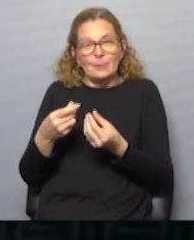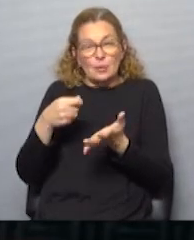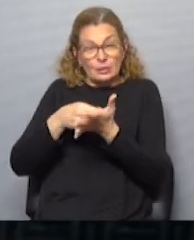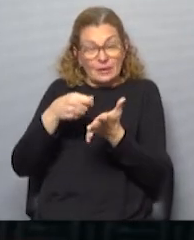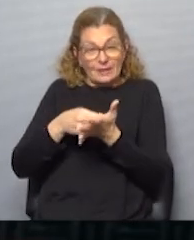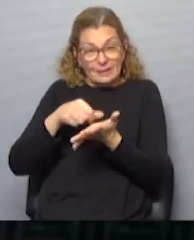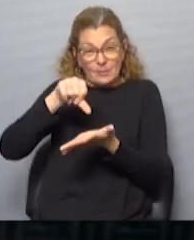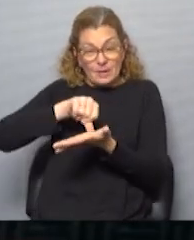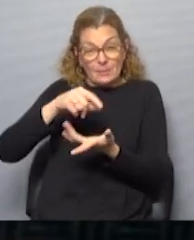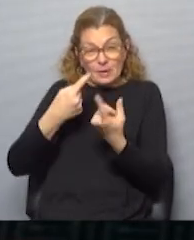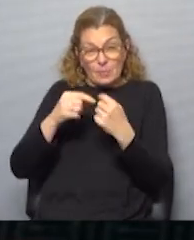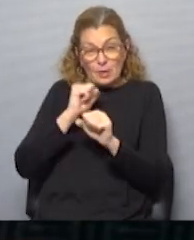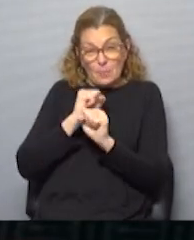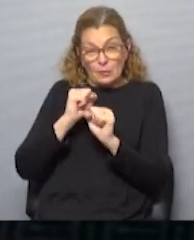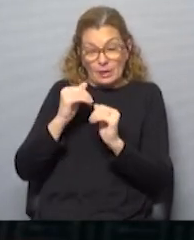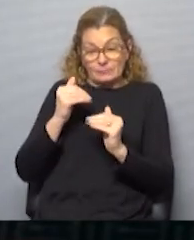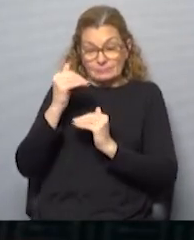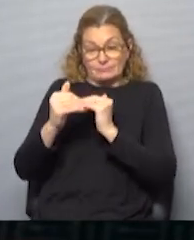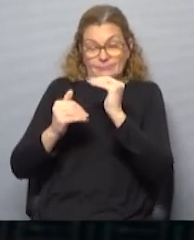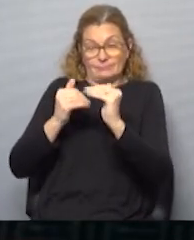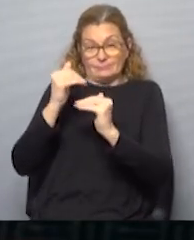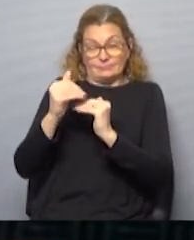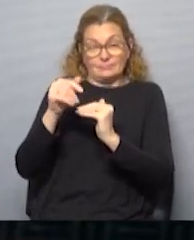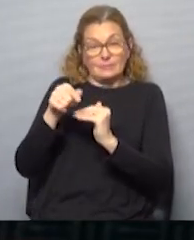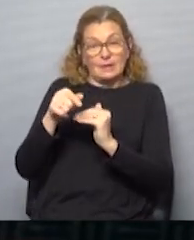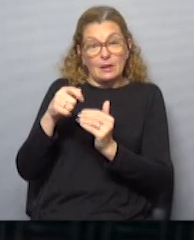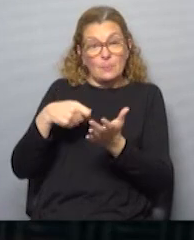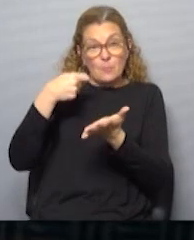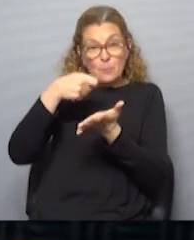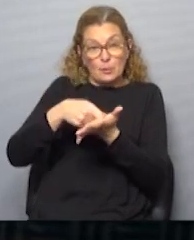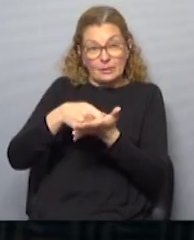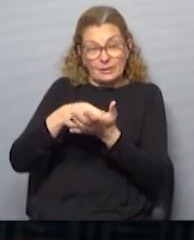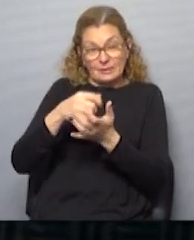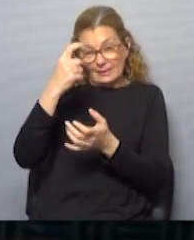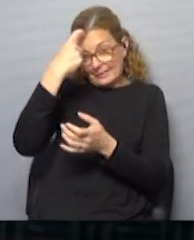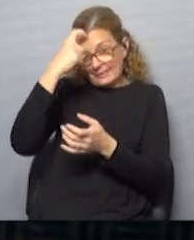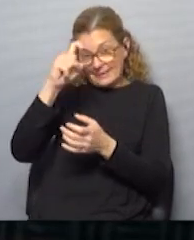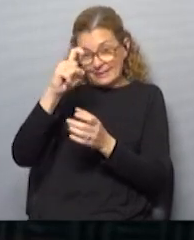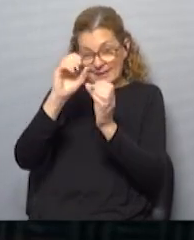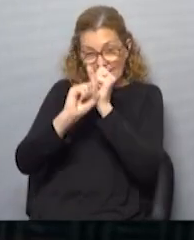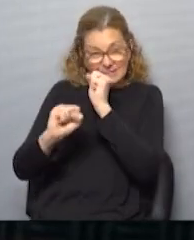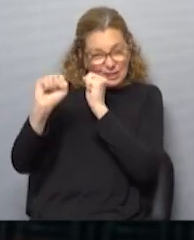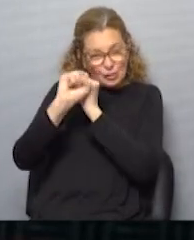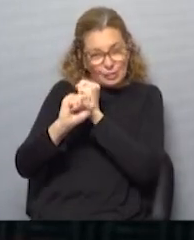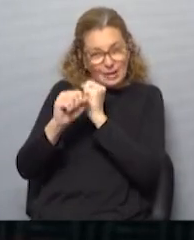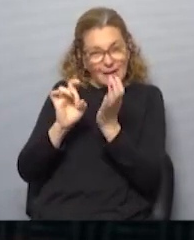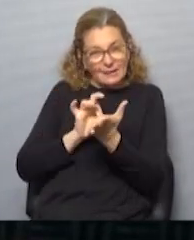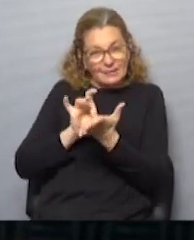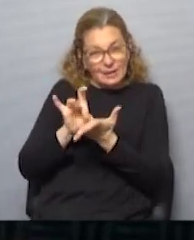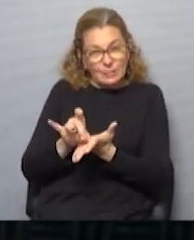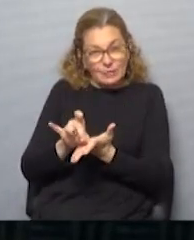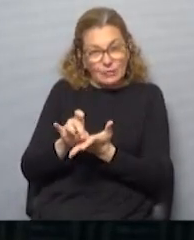del país pero para poder seguir creciendo allí hay que poner ciencia y tecnología al servicio de